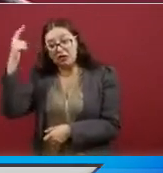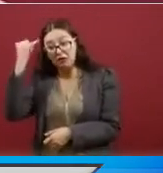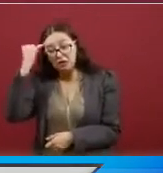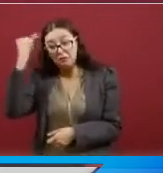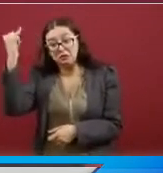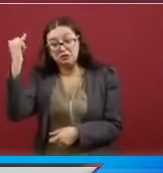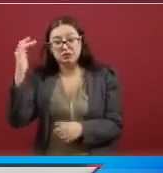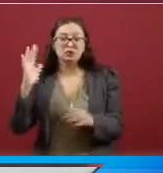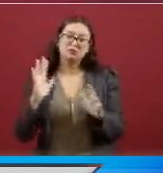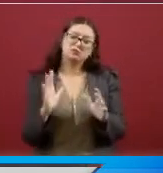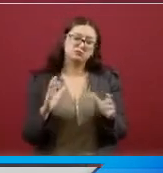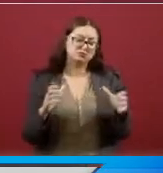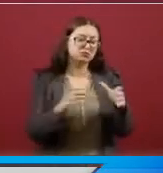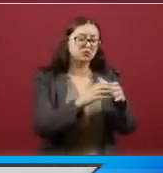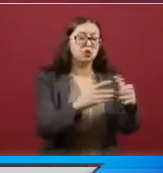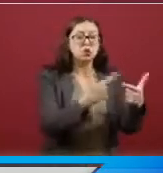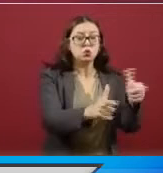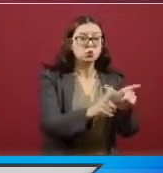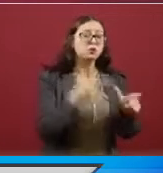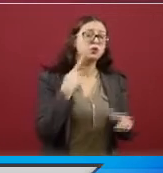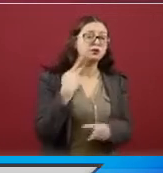Existe el partido de los fifí,